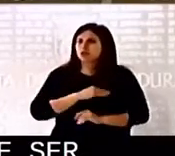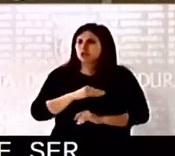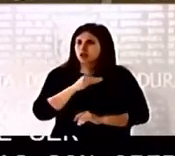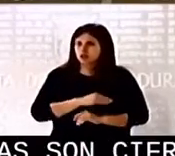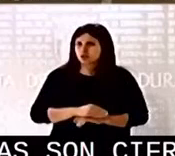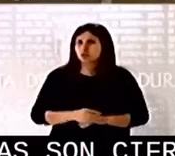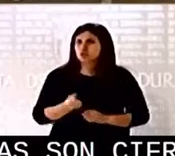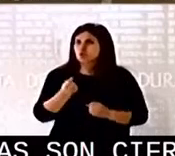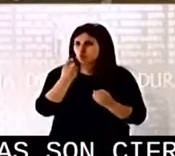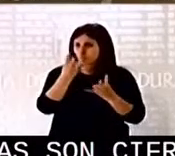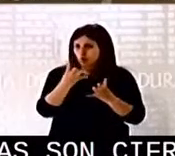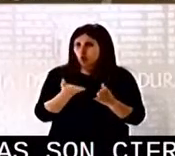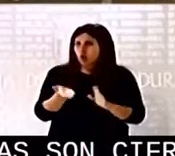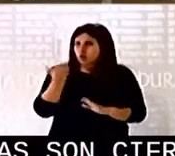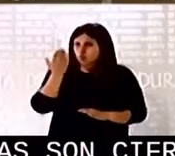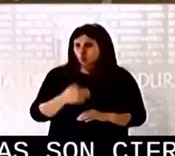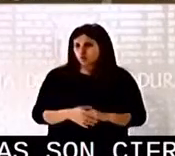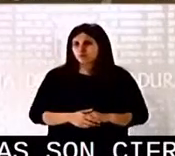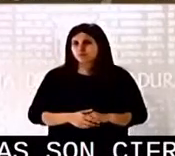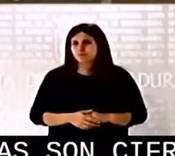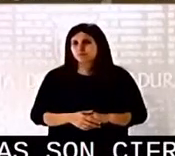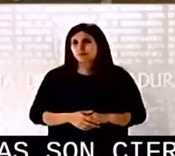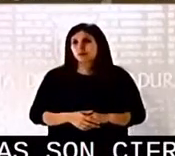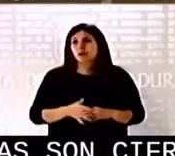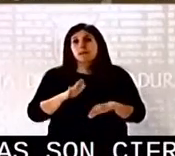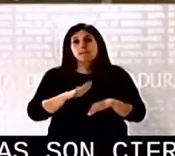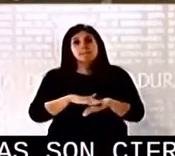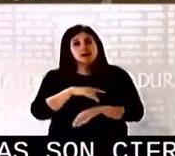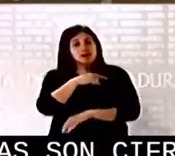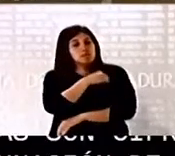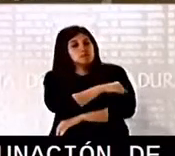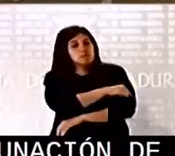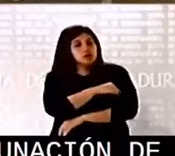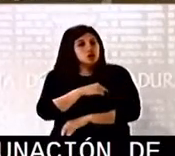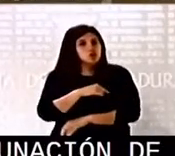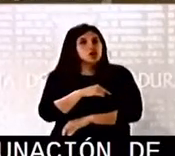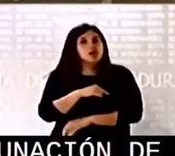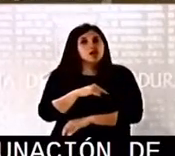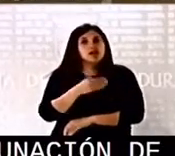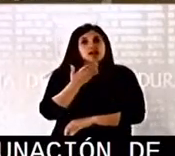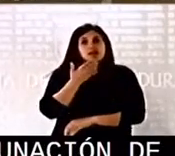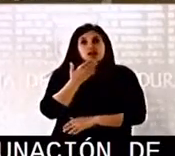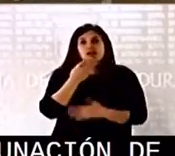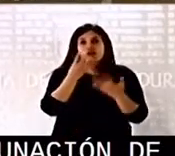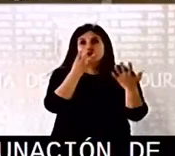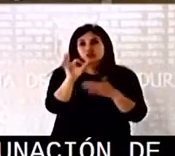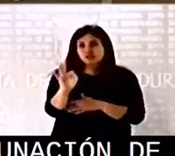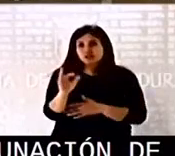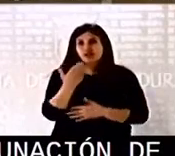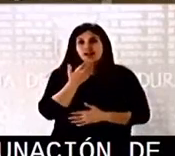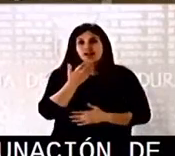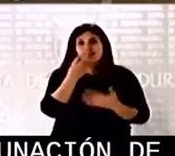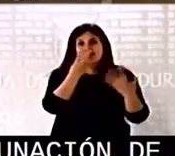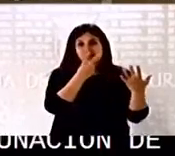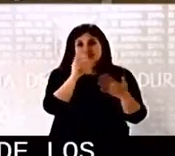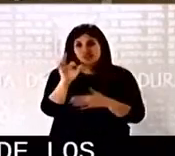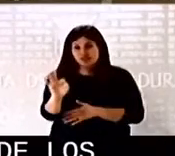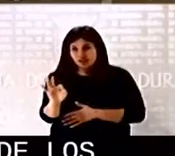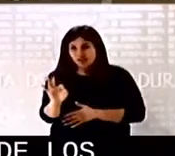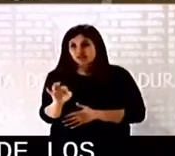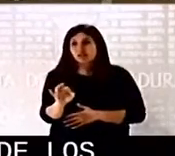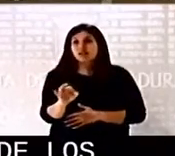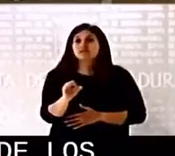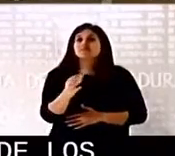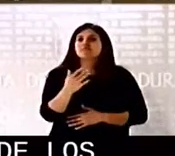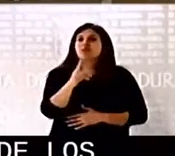altas. Que estemos al 100% en la vacunación de los mayores de 80, de los mayores de 70, de los mayores de 60 con una